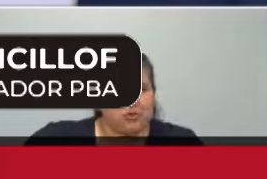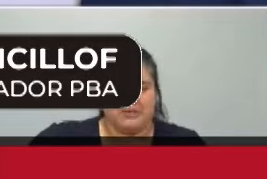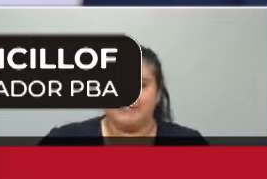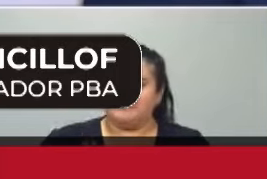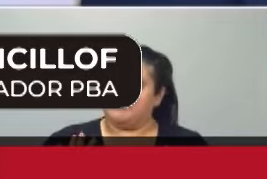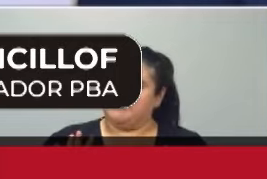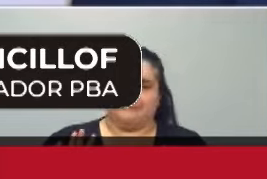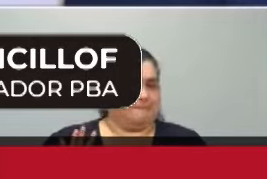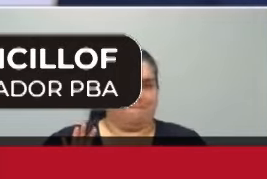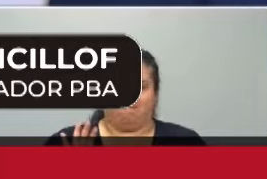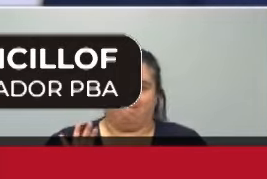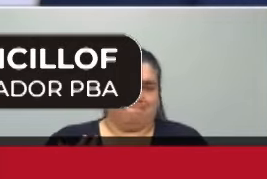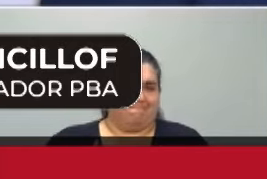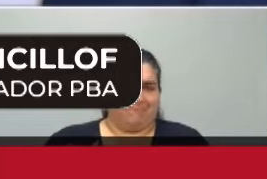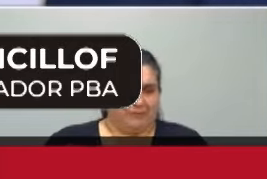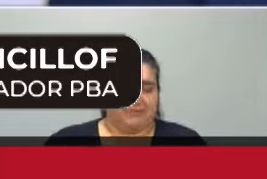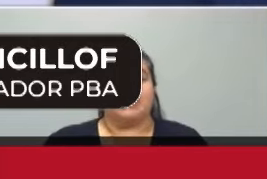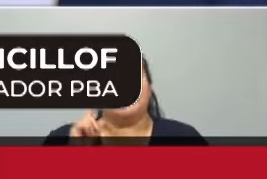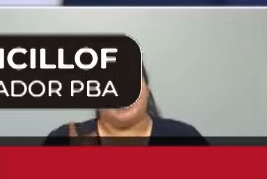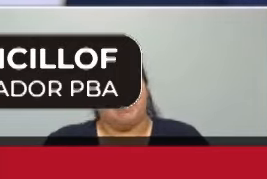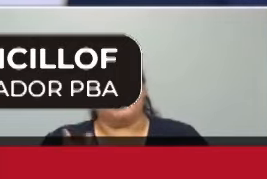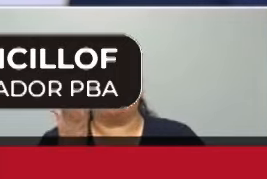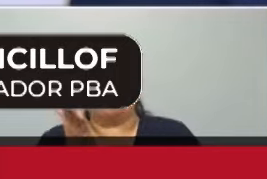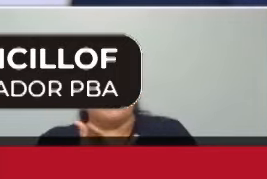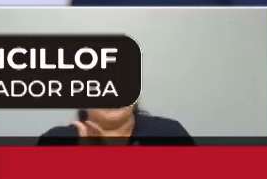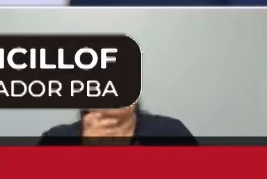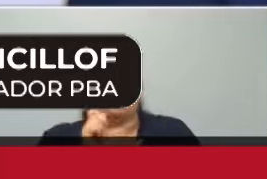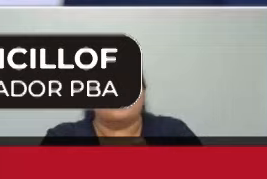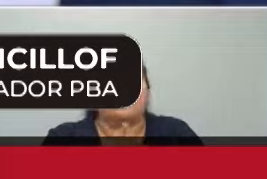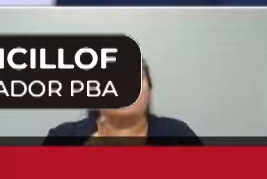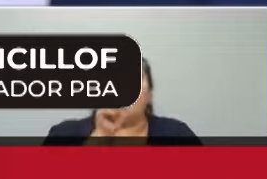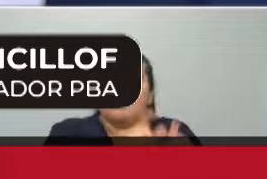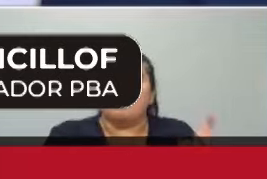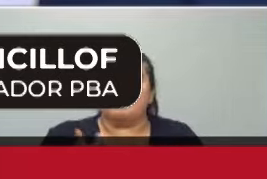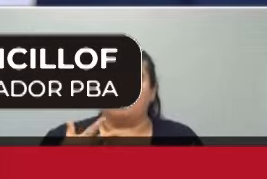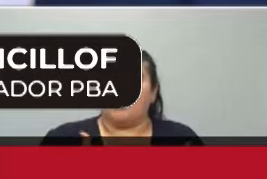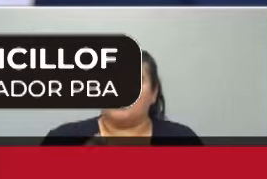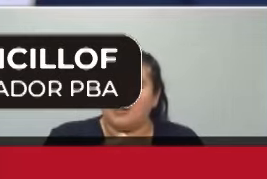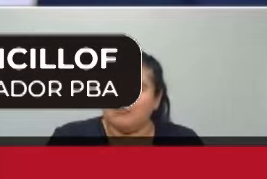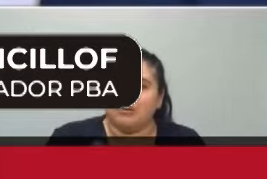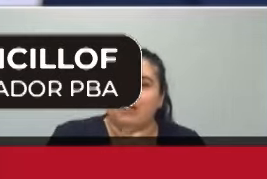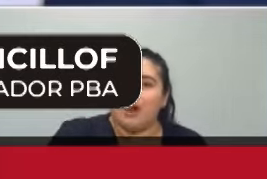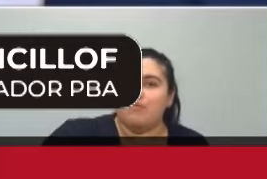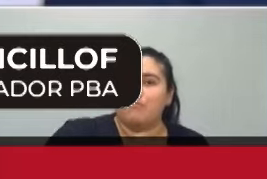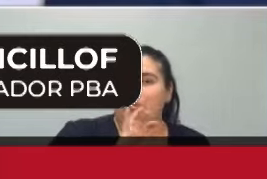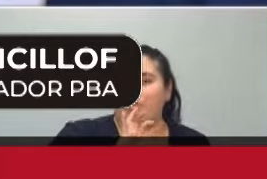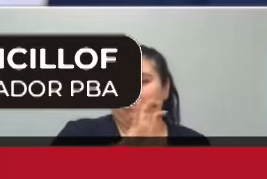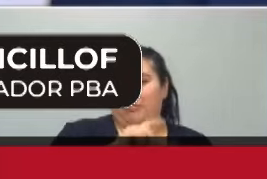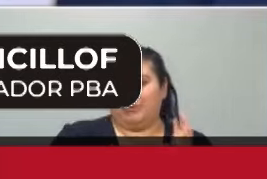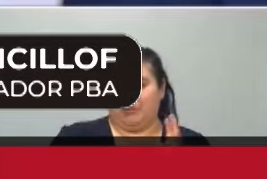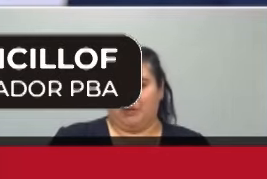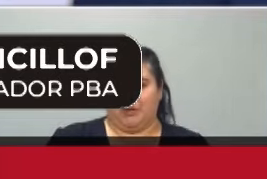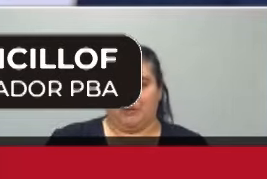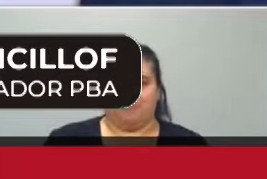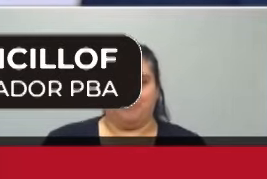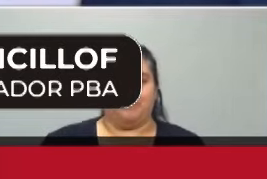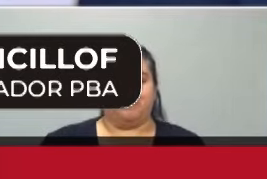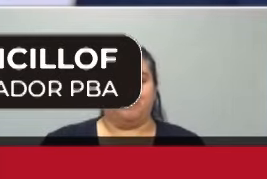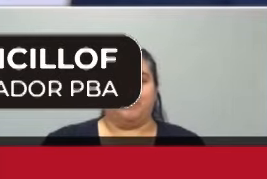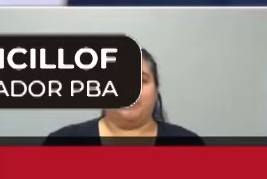pero remiten también a derechos básicos que tienen que ver con la salud del pueblo de la provincia y que está en